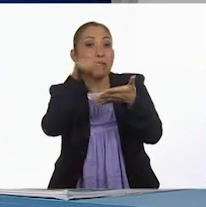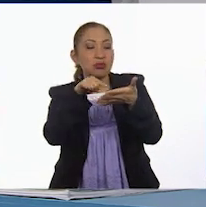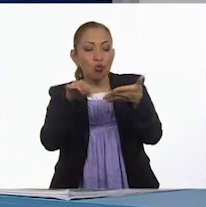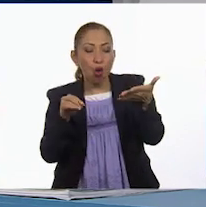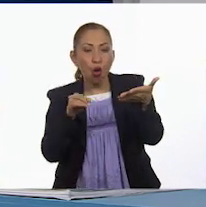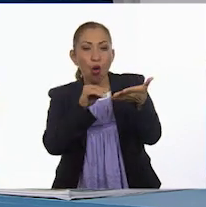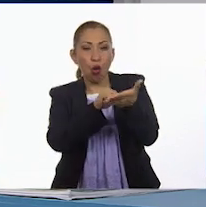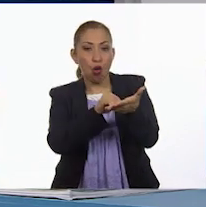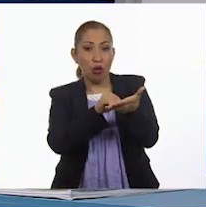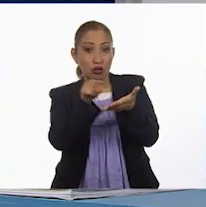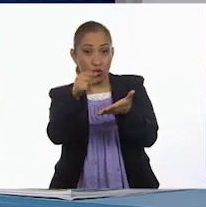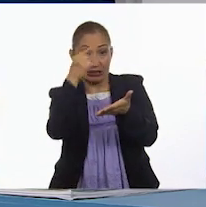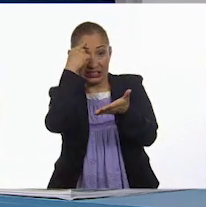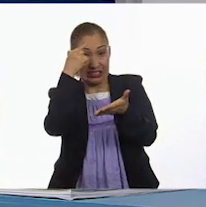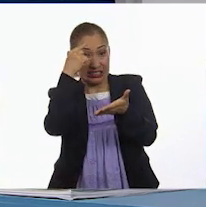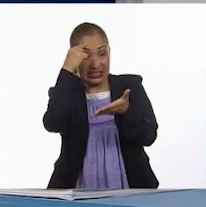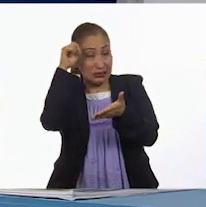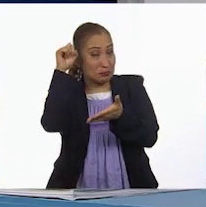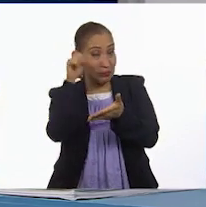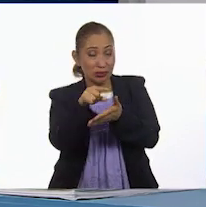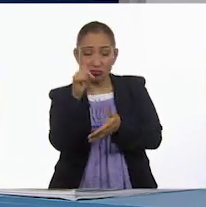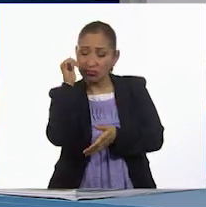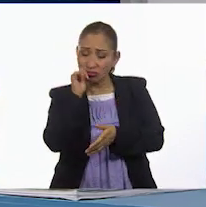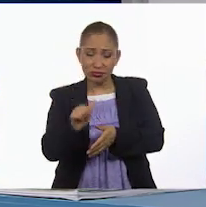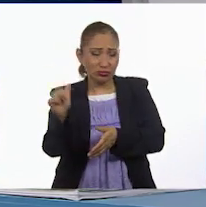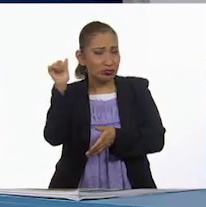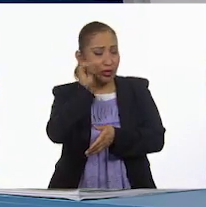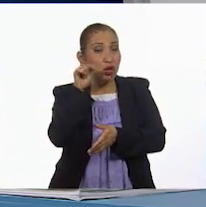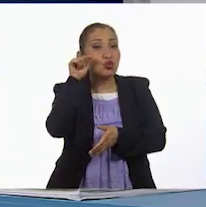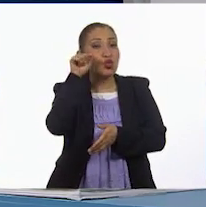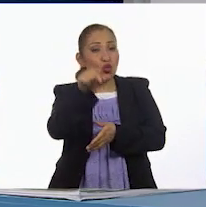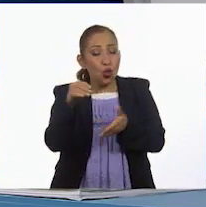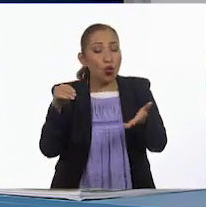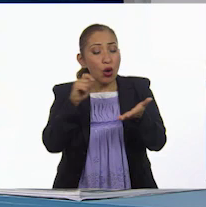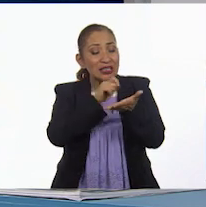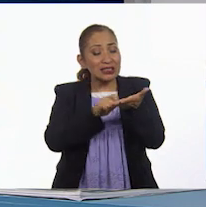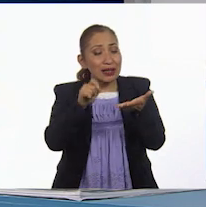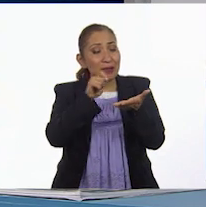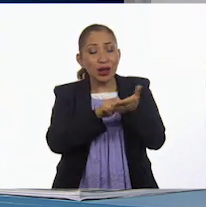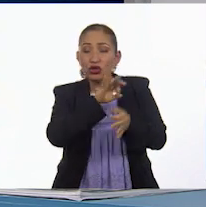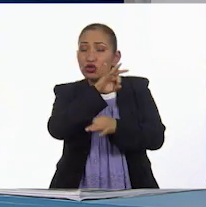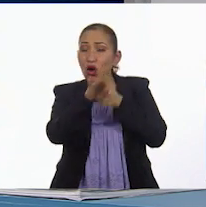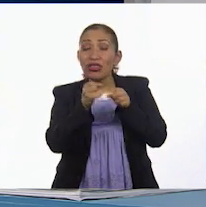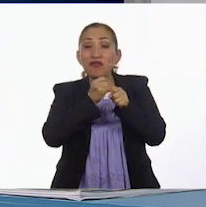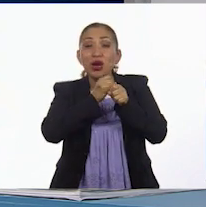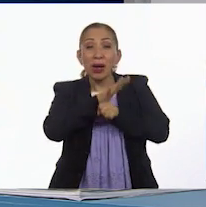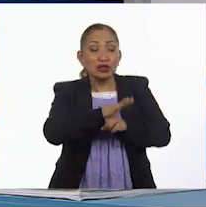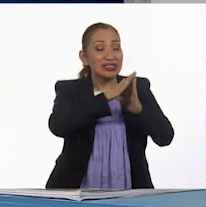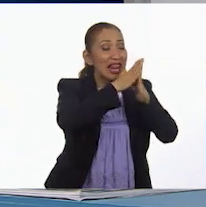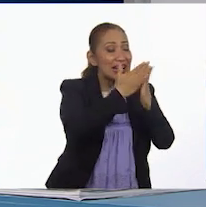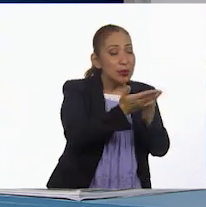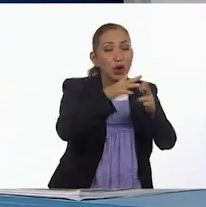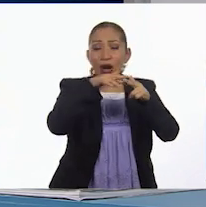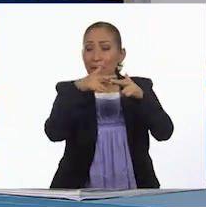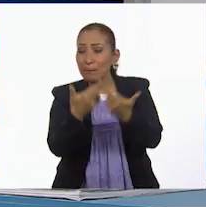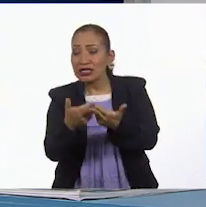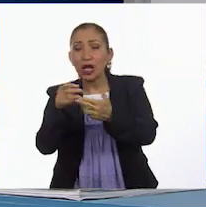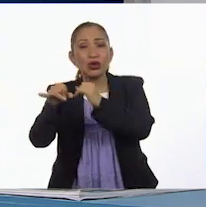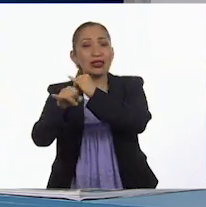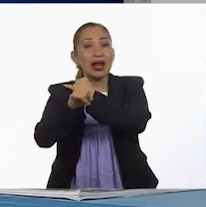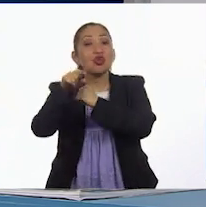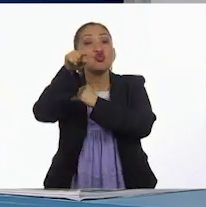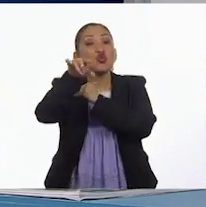información que deben de tener muy presente, que siempre deben de anotar todos los datos de las fuentes que están